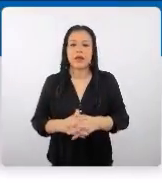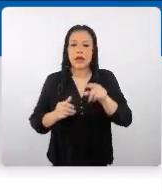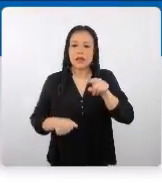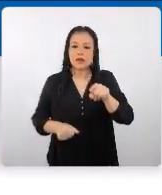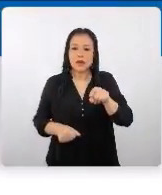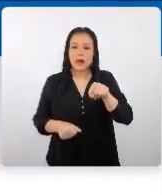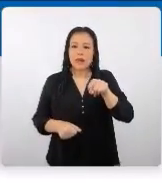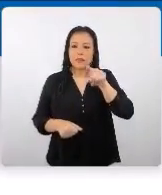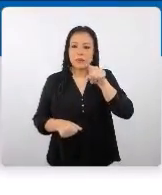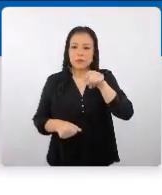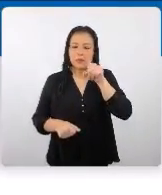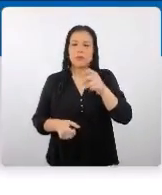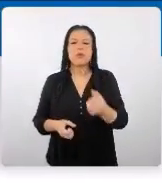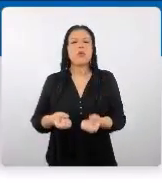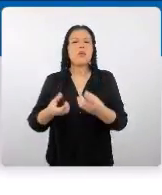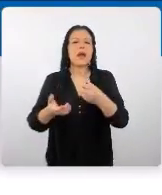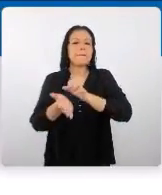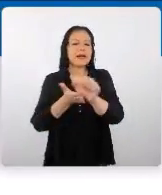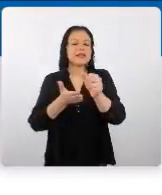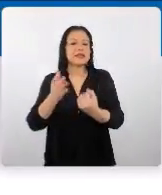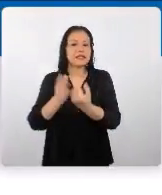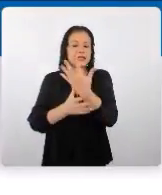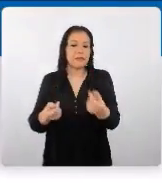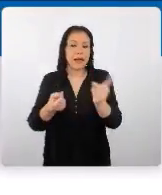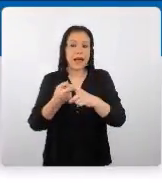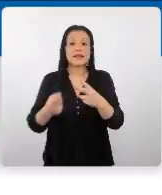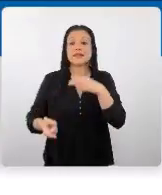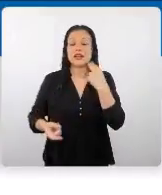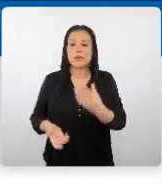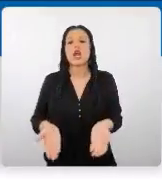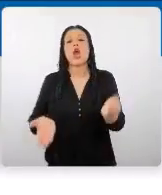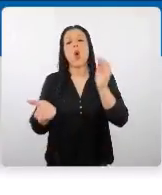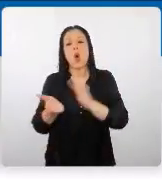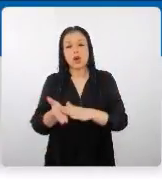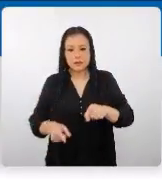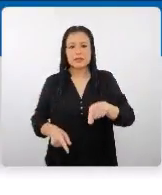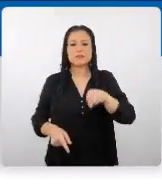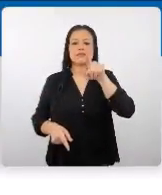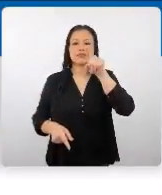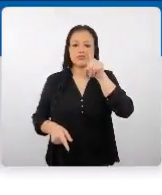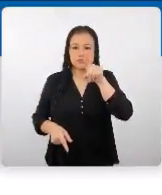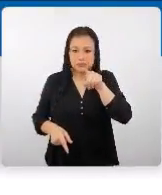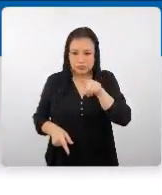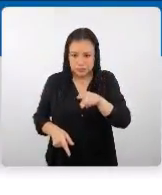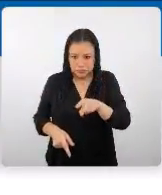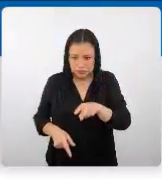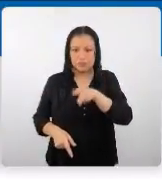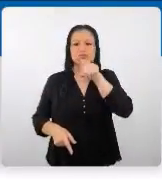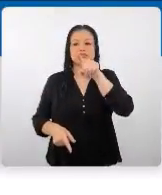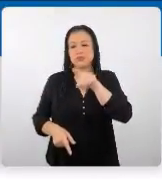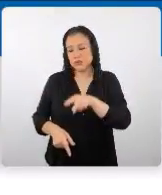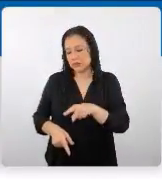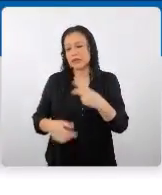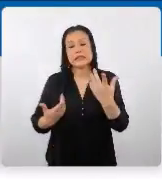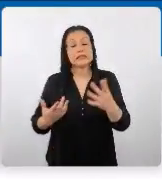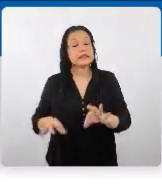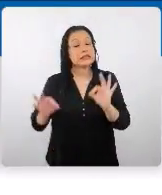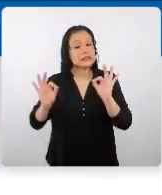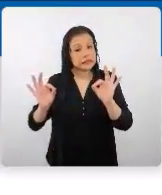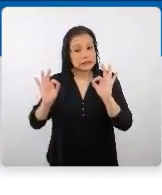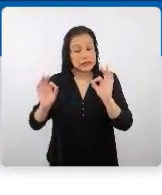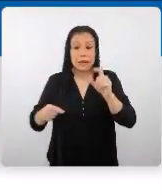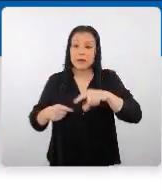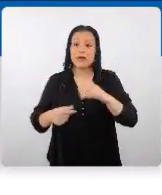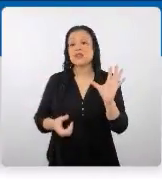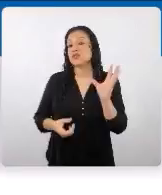subiendo entre septiembre y luego hasta noviembre quiere repuntar nuevamente. Es un tema bastante delicado, pero lo estamos sufriendo a nivel